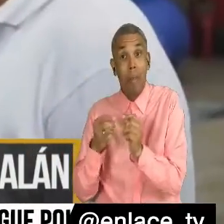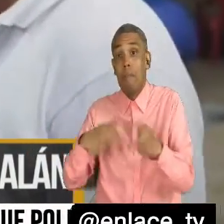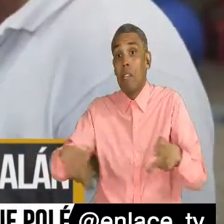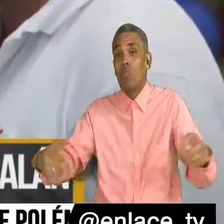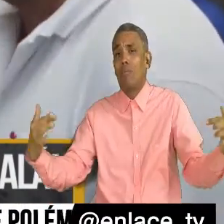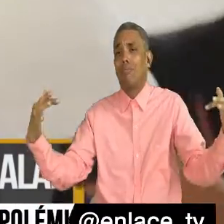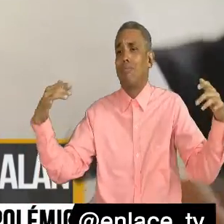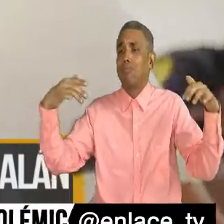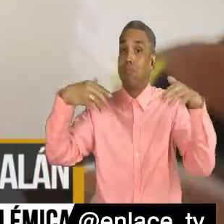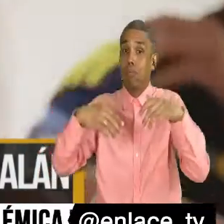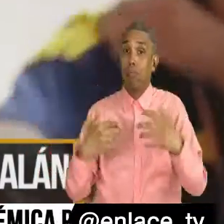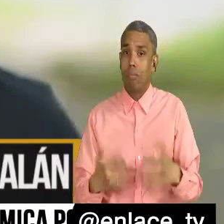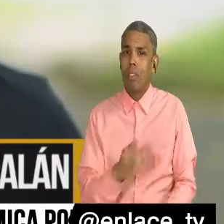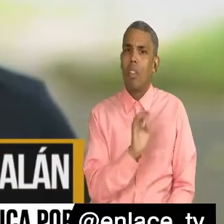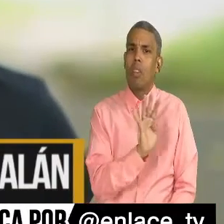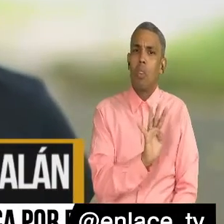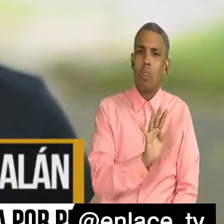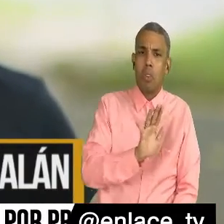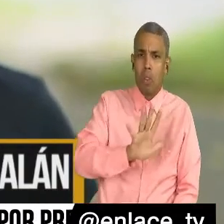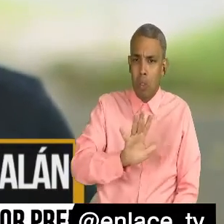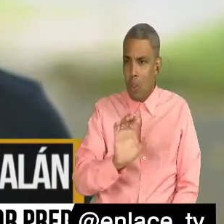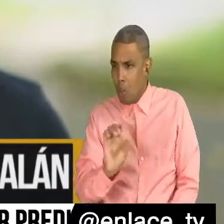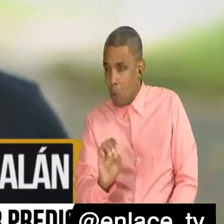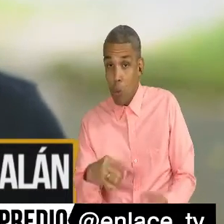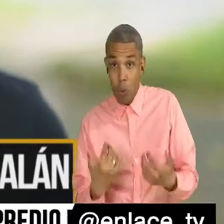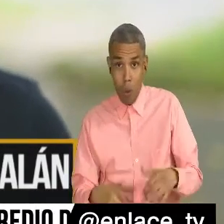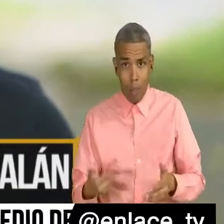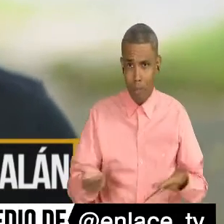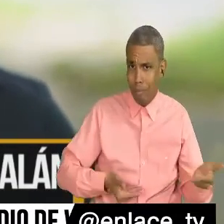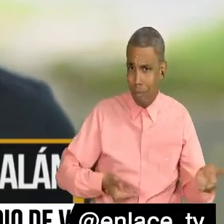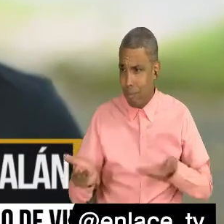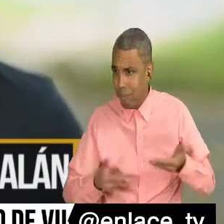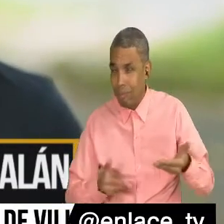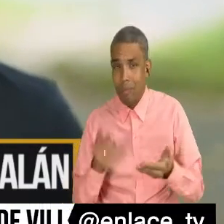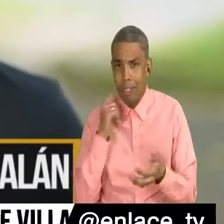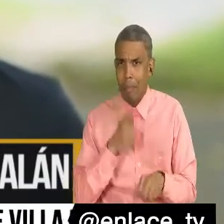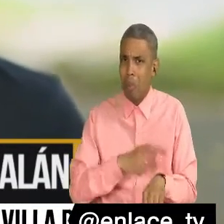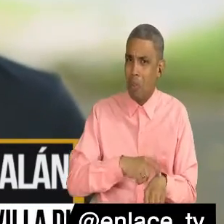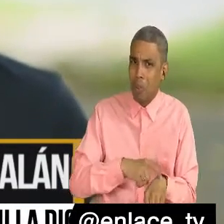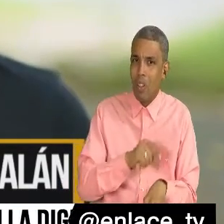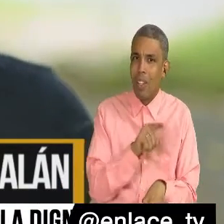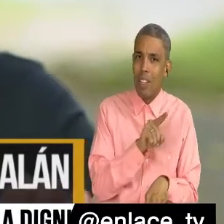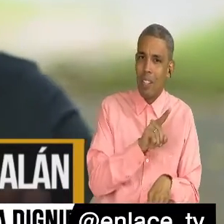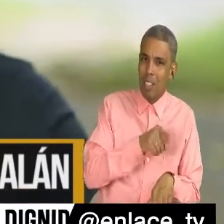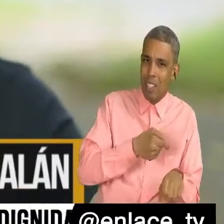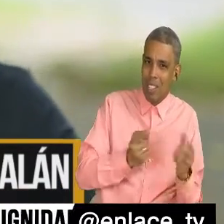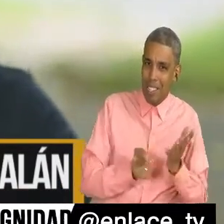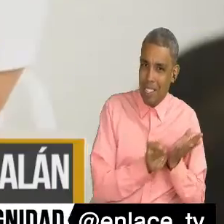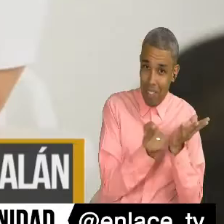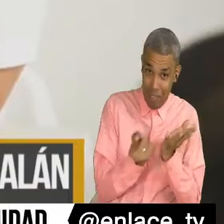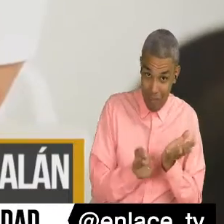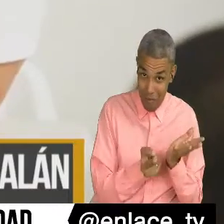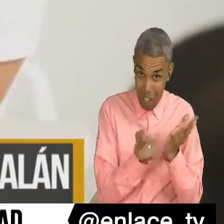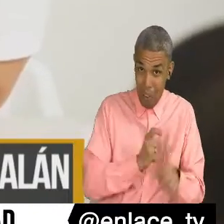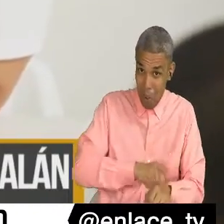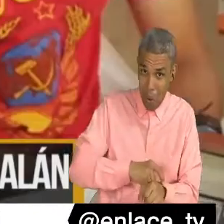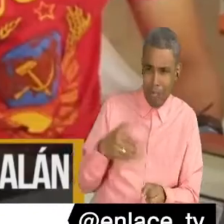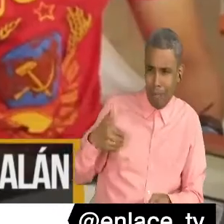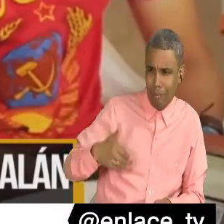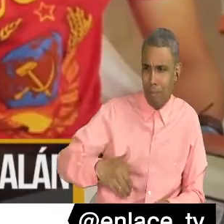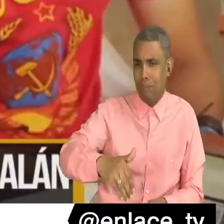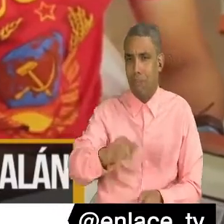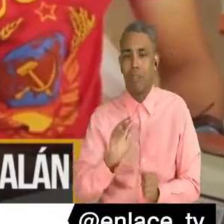450 personas recibiendo nuestros servicios en una jornada continua de 6 horas. Pero adicional a eso, el personero